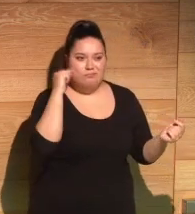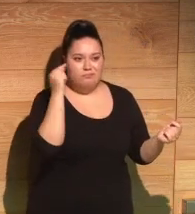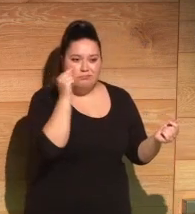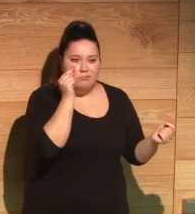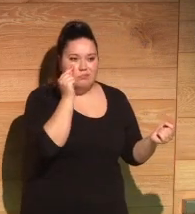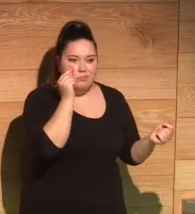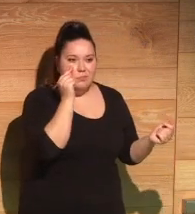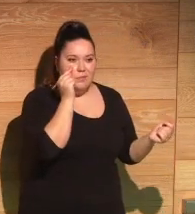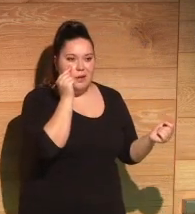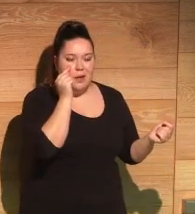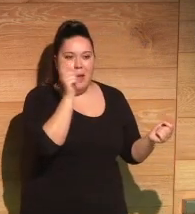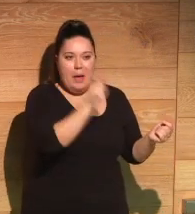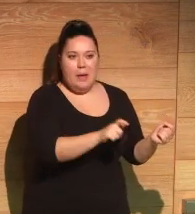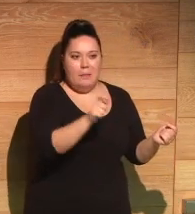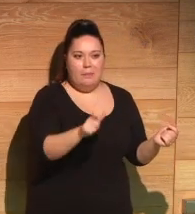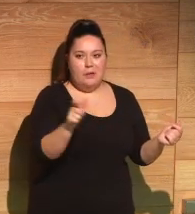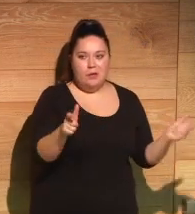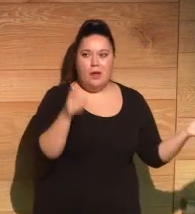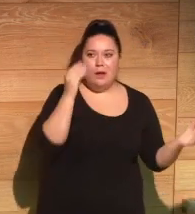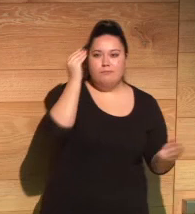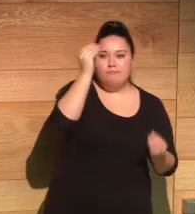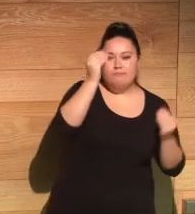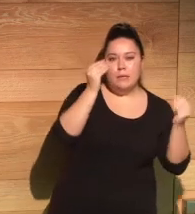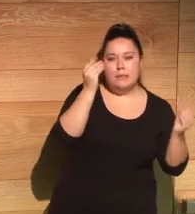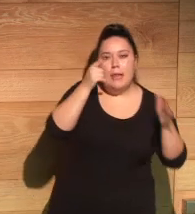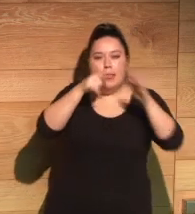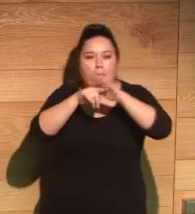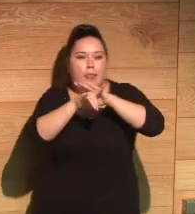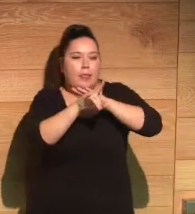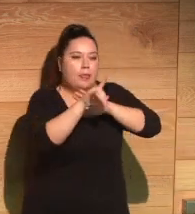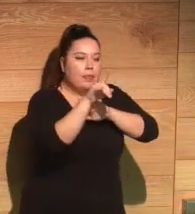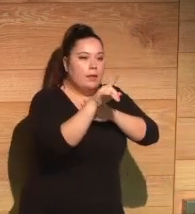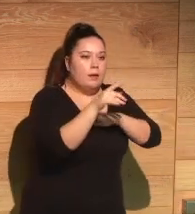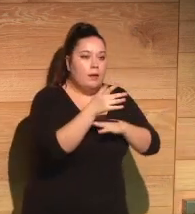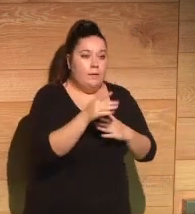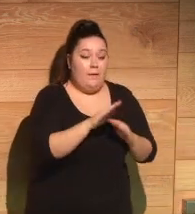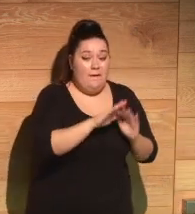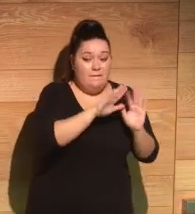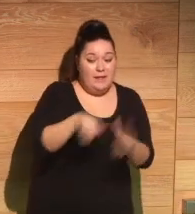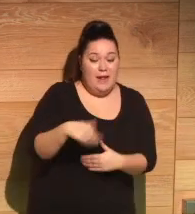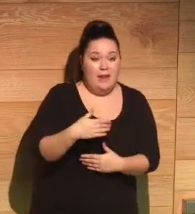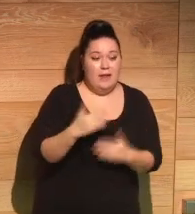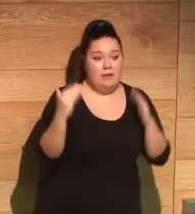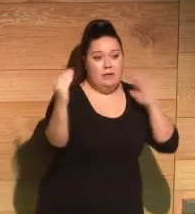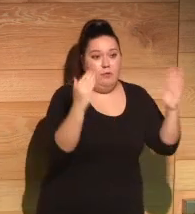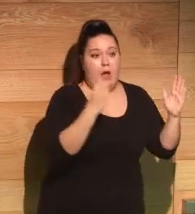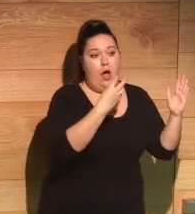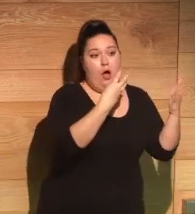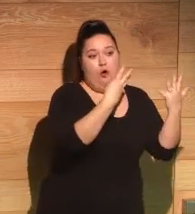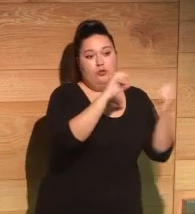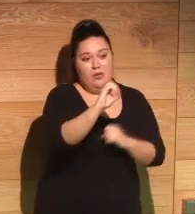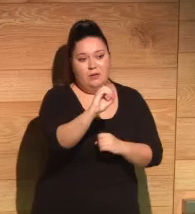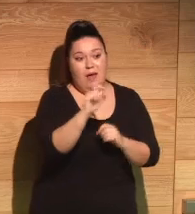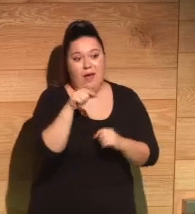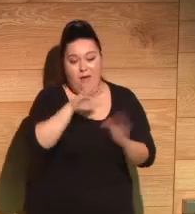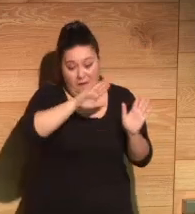que empezó a pensar y a desarrollarse, digamos, al final de los años 80. Me parece que había una